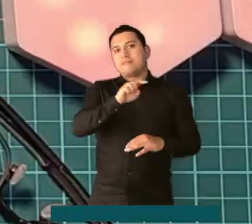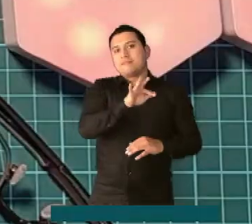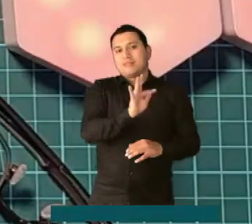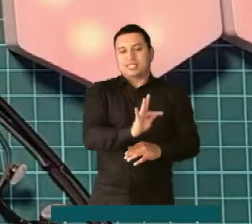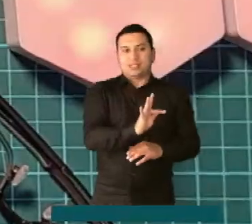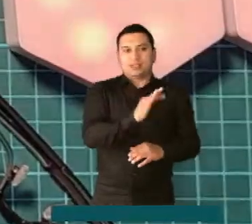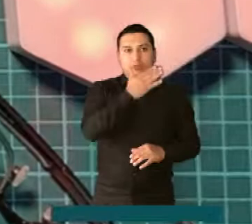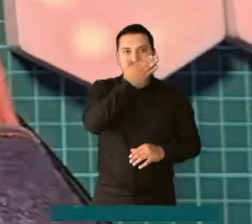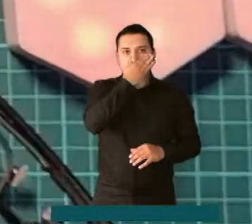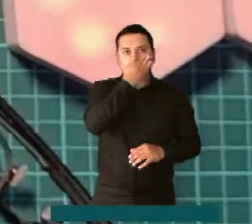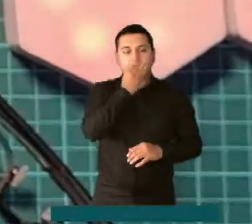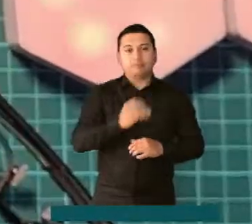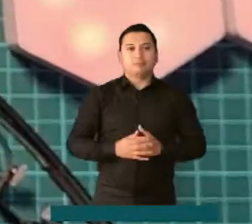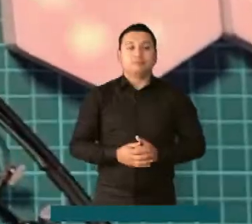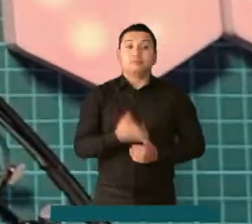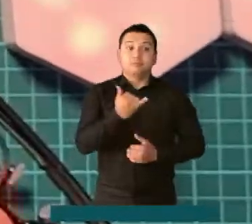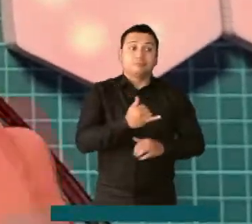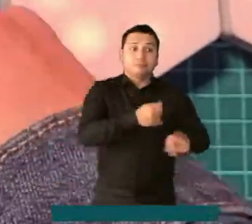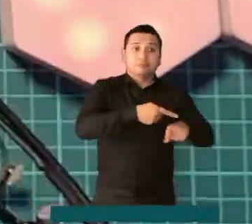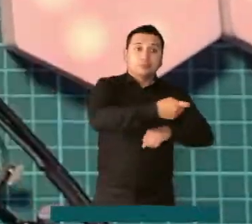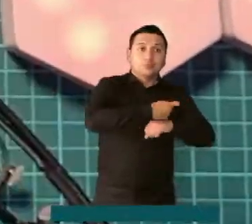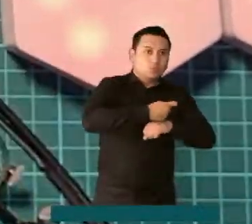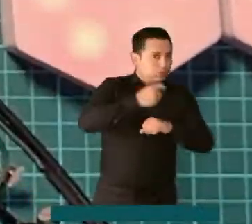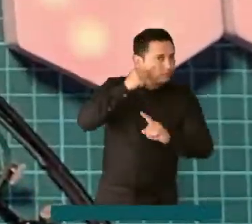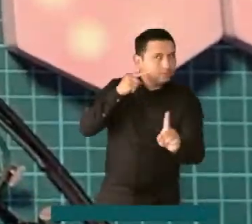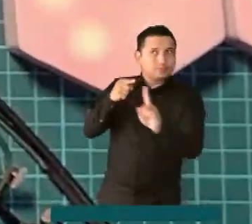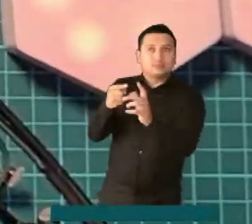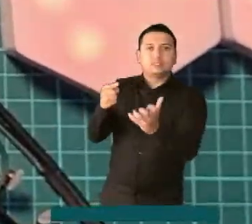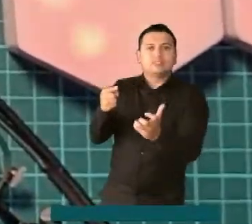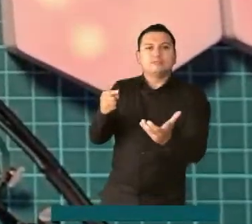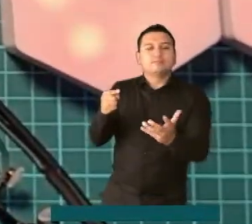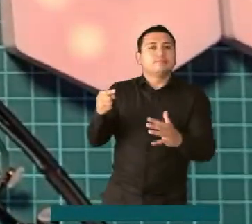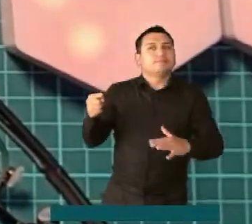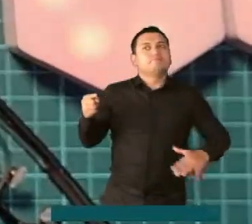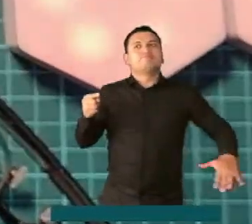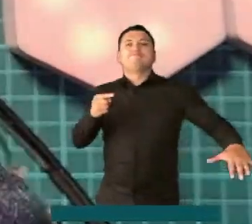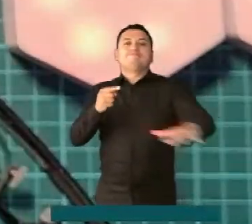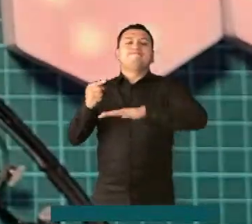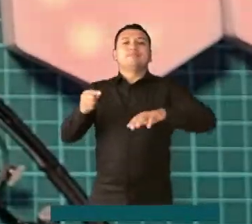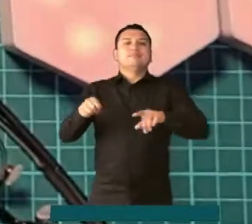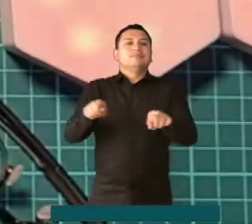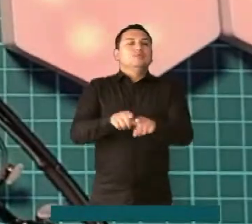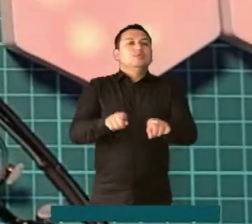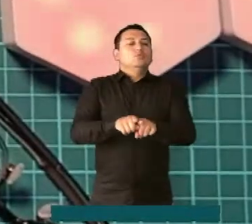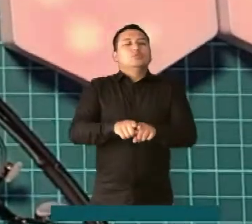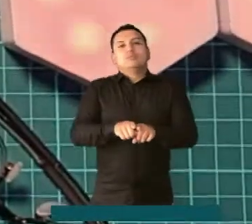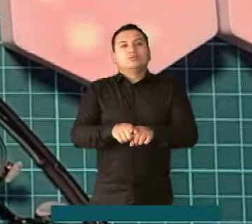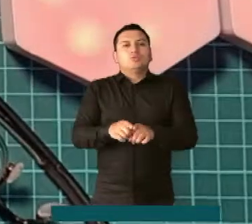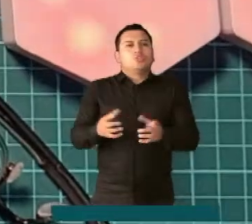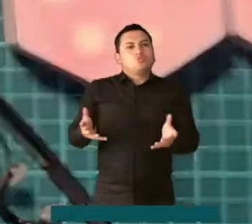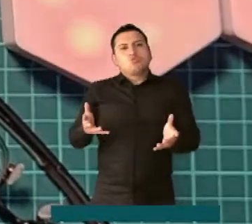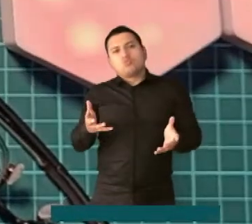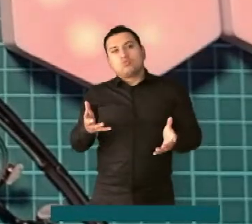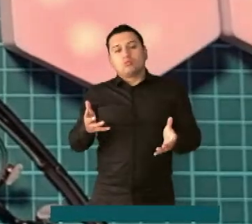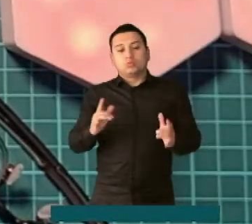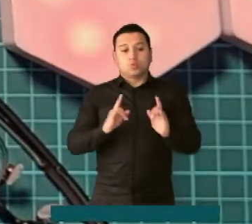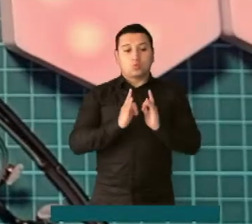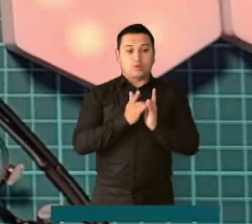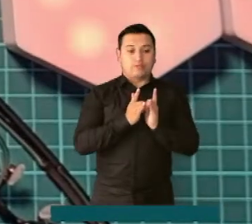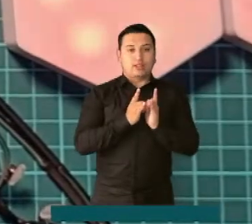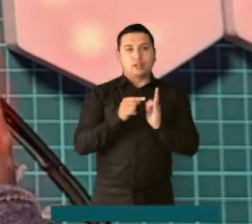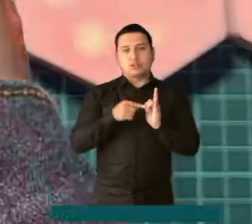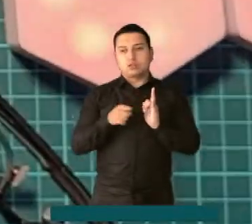Nest. Ahora Google va por una meta ambiciosa, establecer el estándar, poner la vara de lo que debería ser